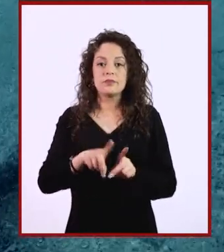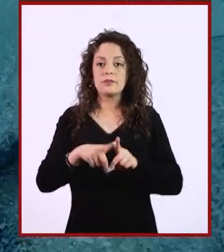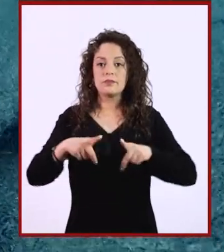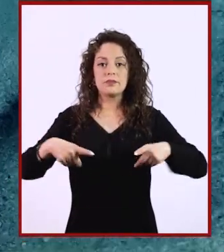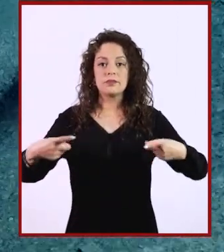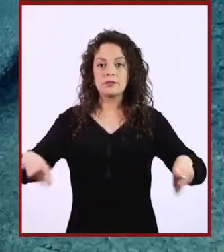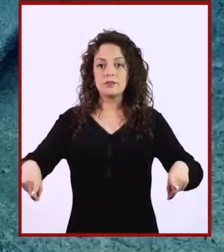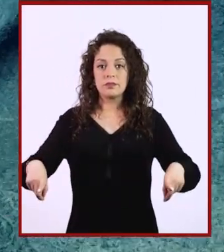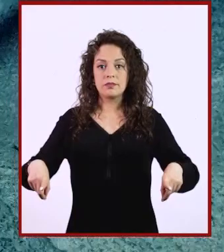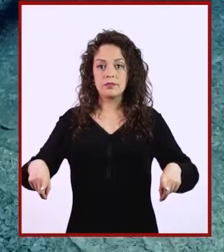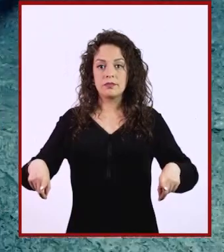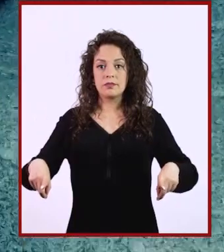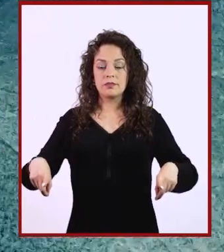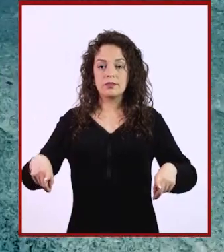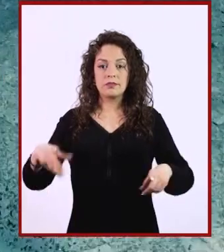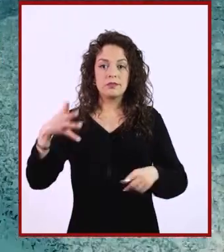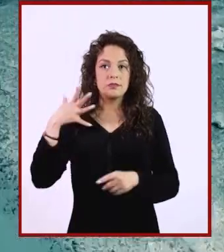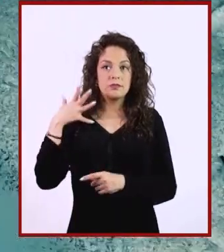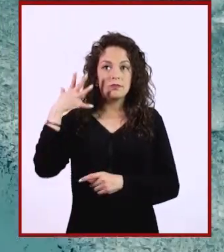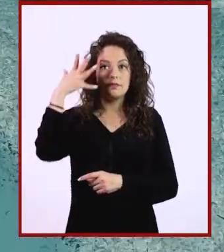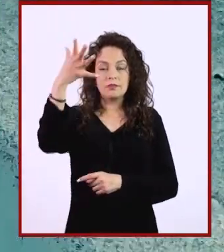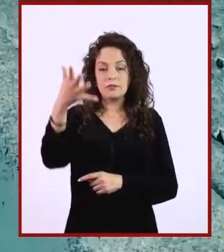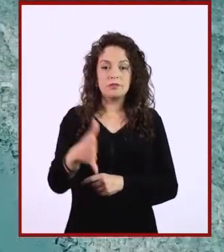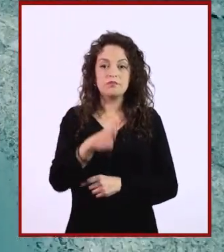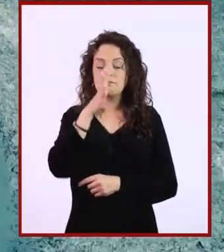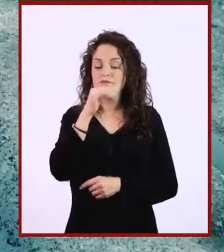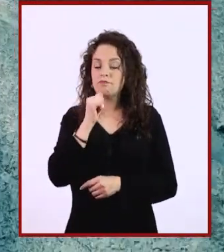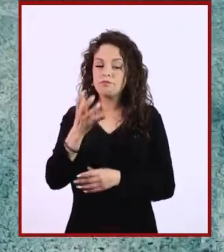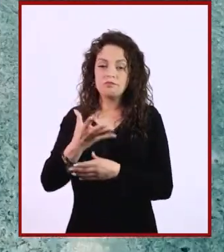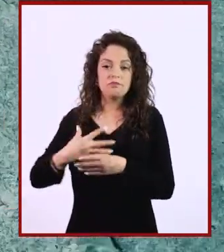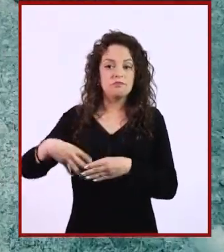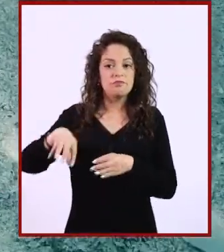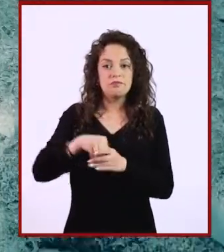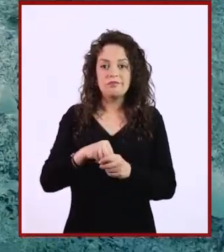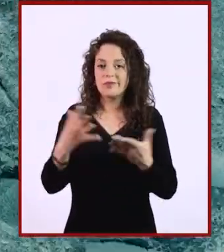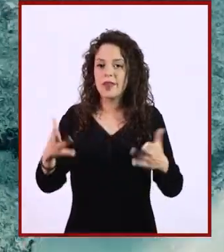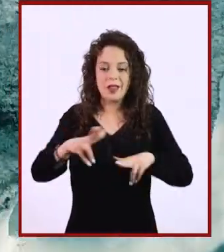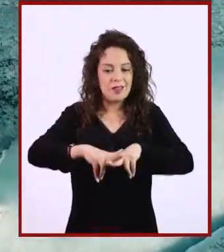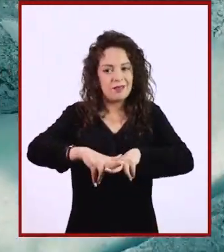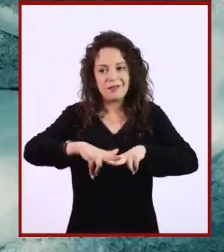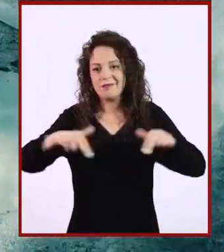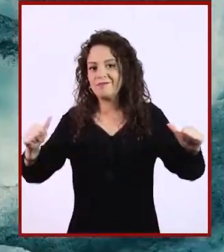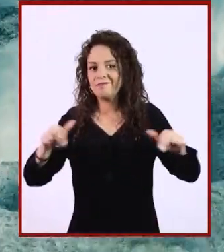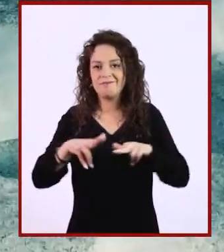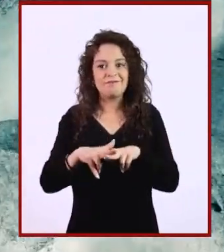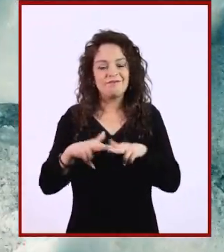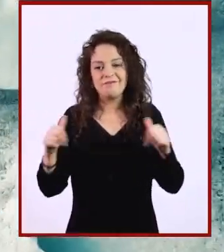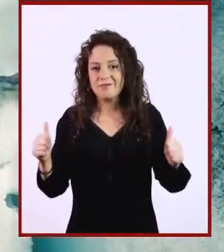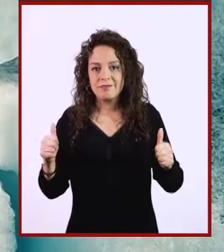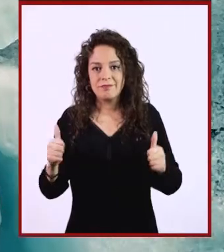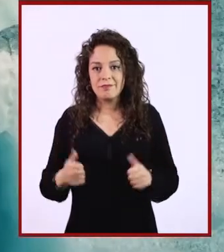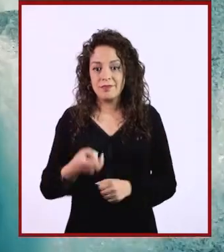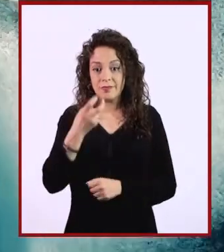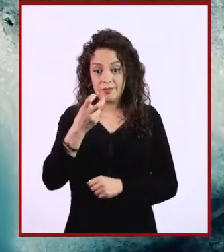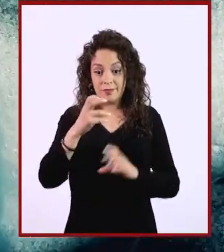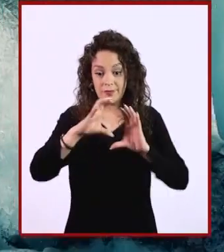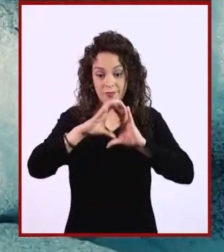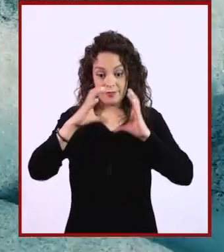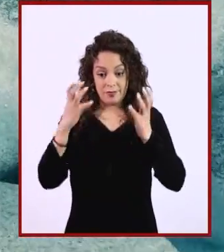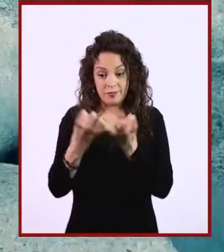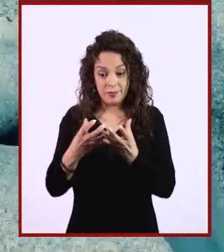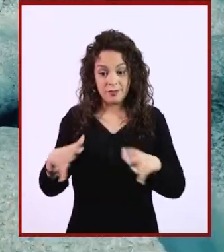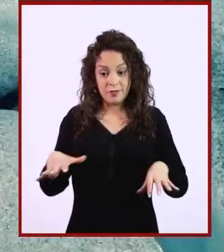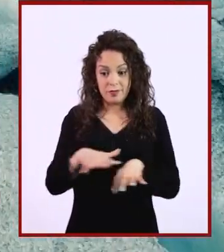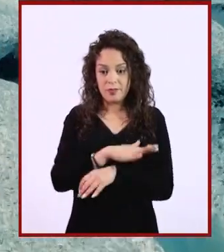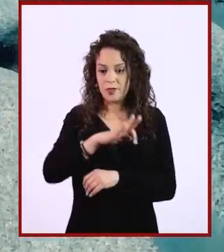desarrollo material, desarrollo humano inclusivo, o sea, no vamos a poder tener nada. Sí. Y el cambio climático se ve mucho, se